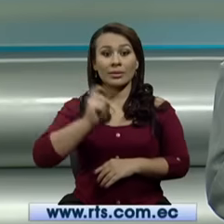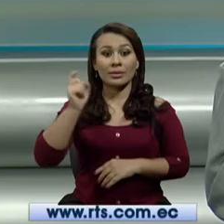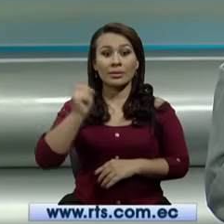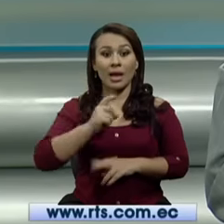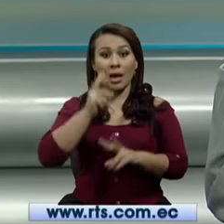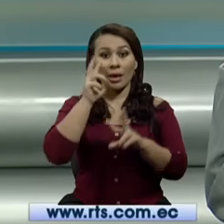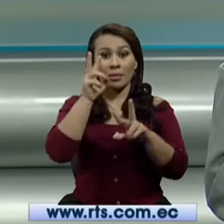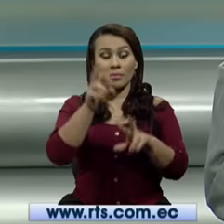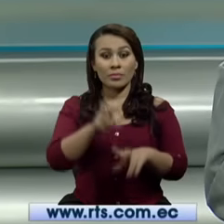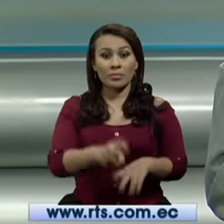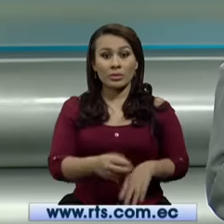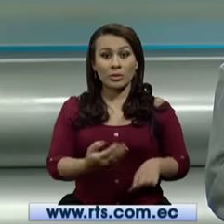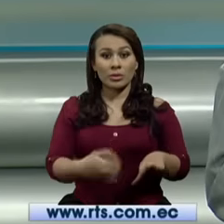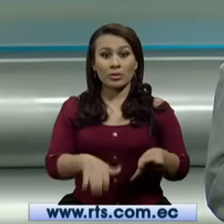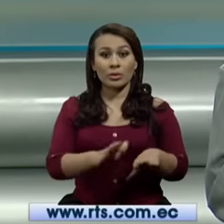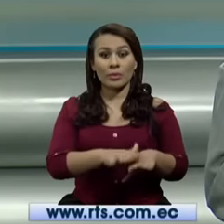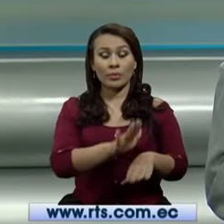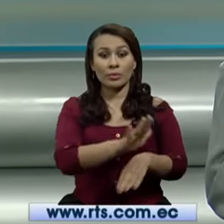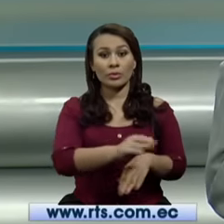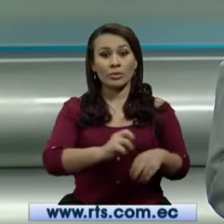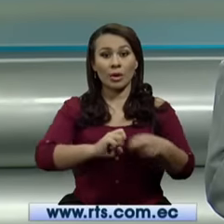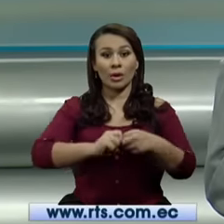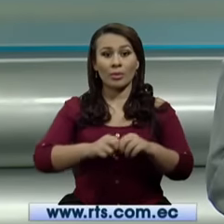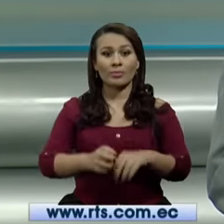Investigar sobre estos